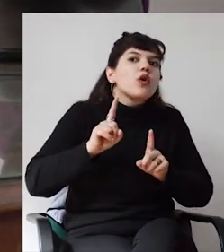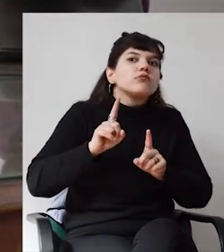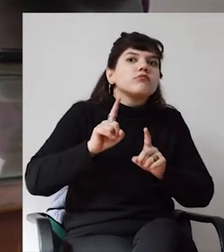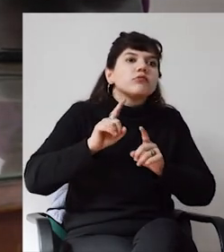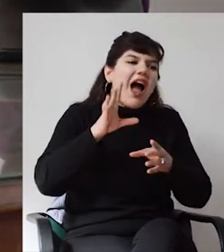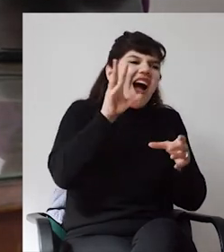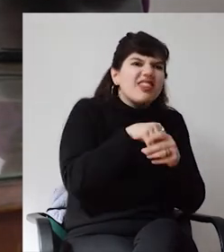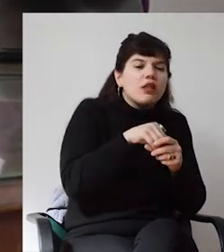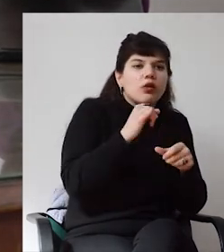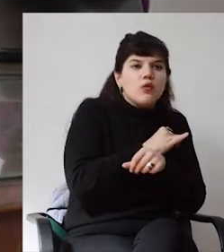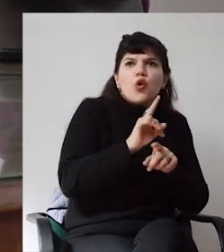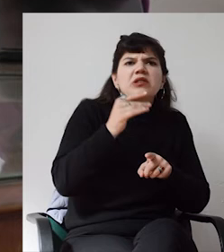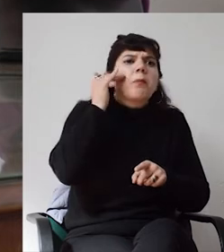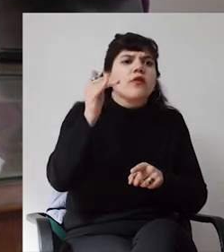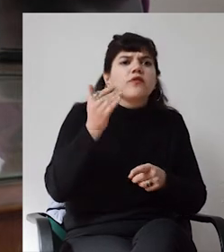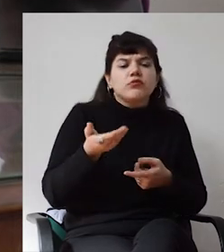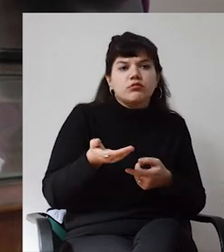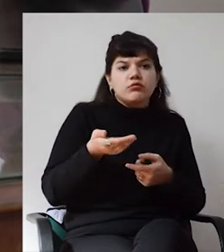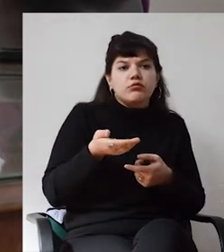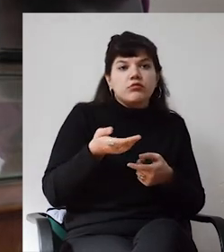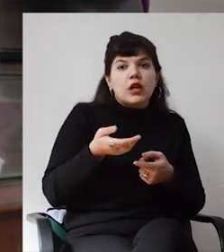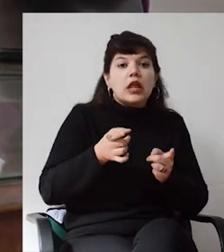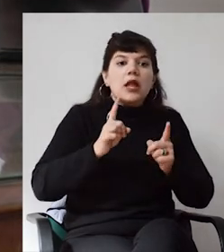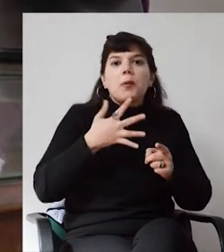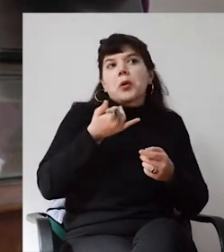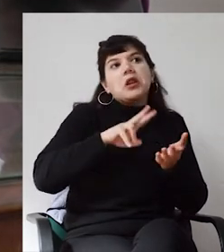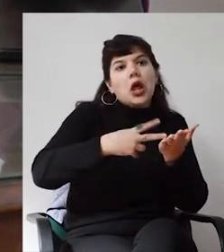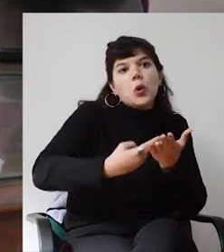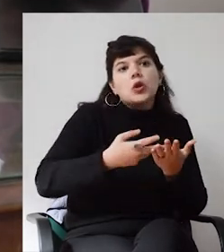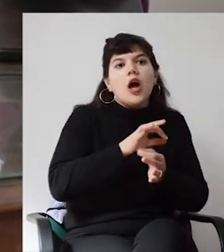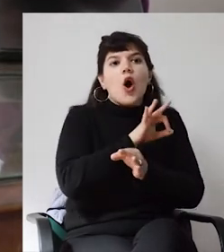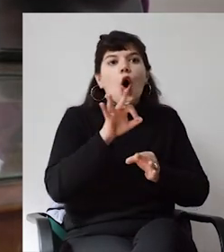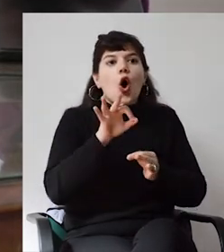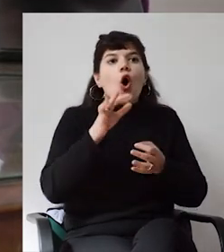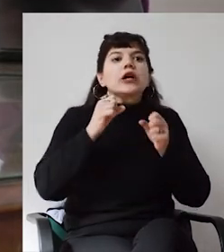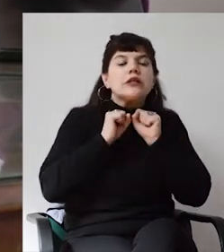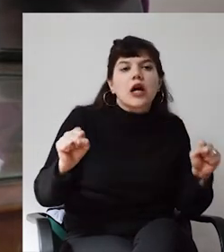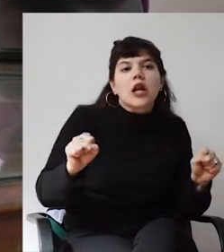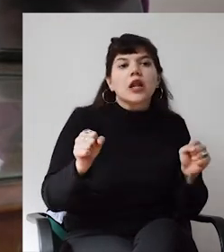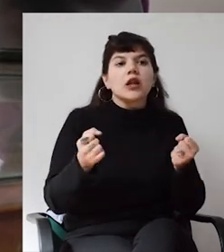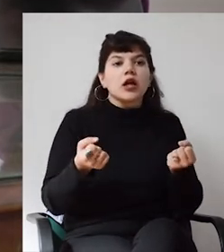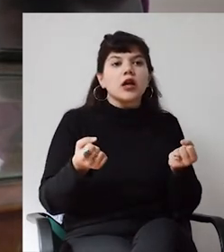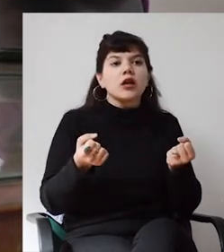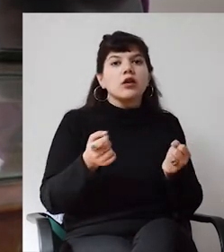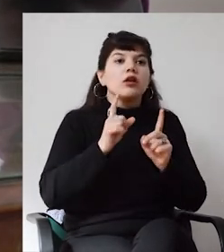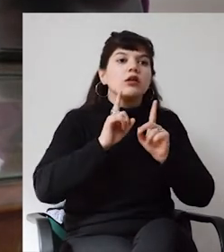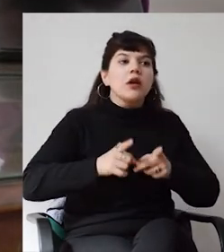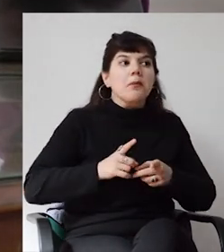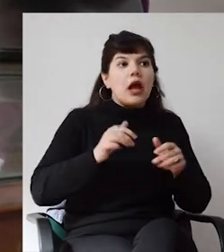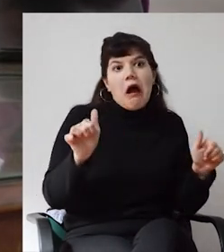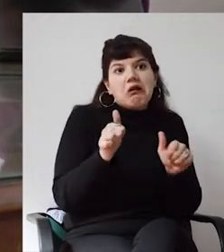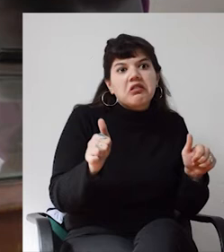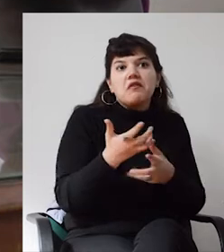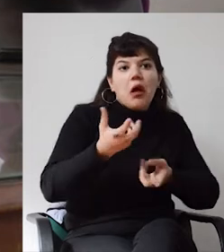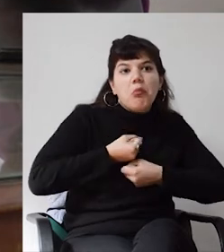sujetos que no son académicos, que no son docentes, que son traductores, que son secretarias o secretarios,